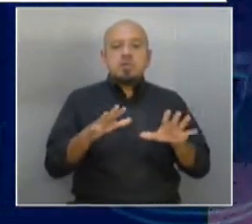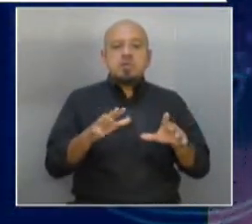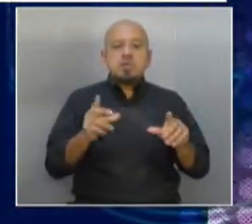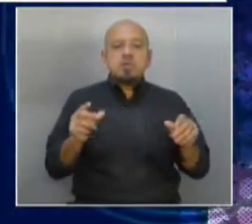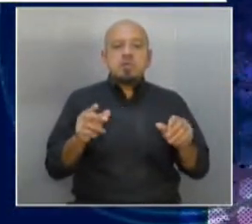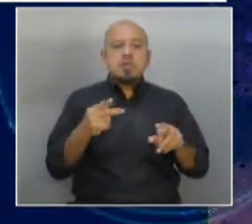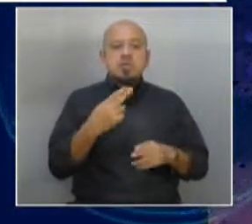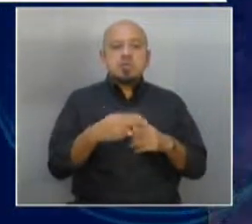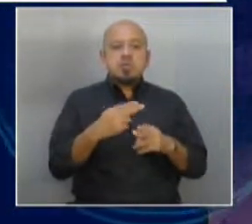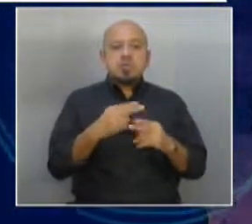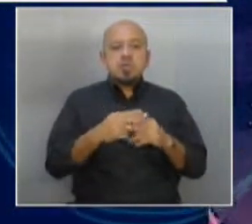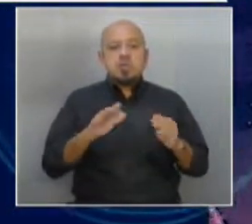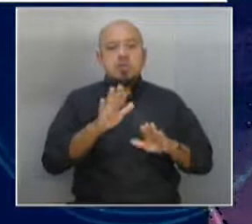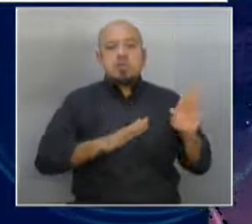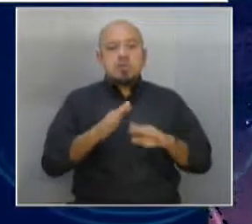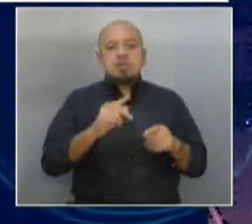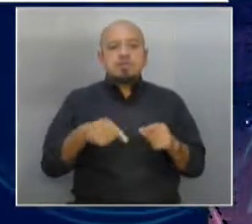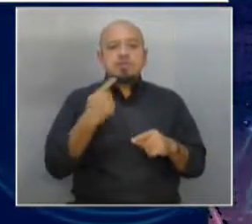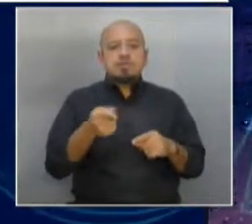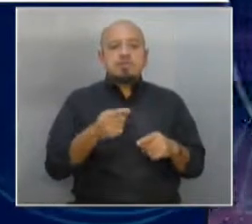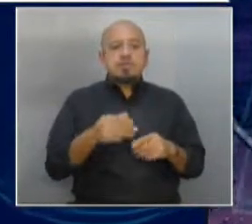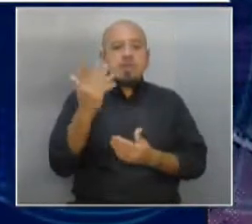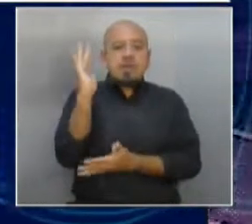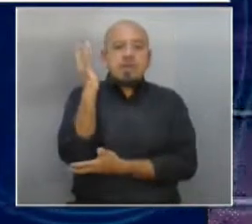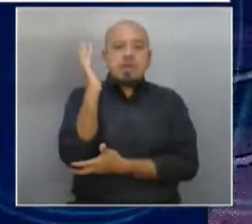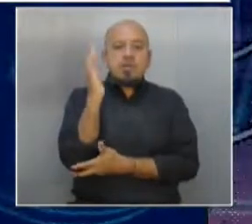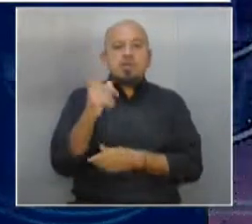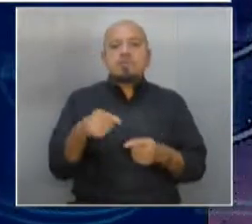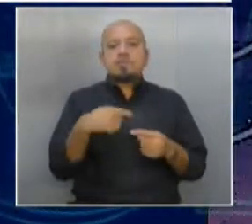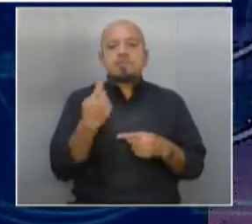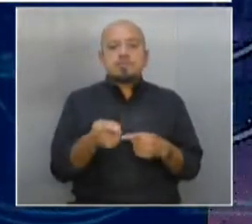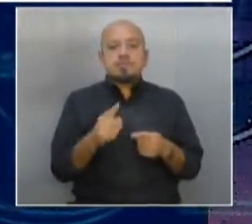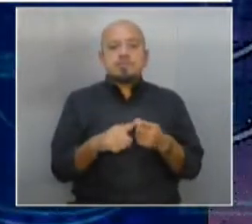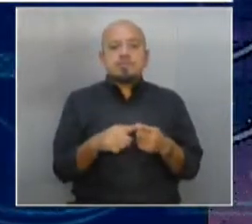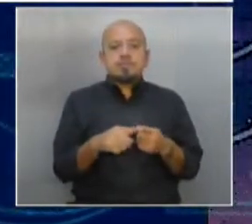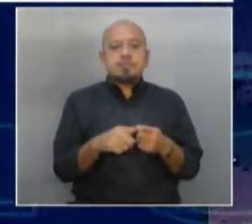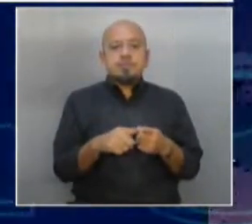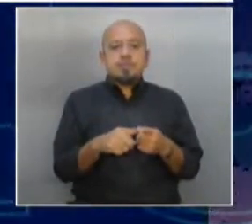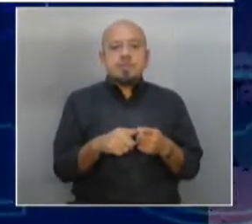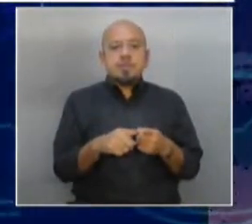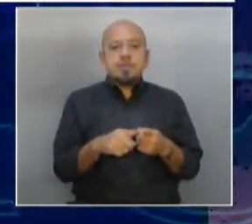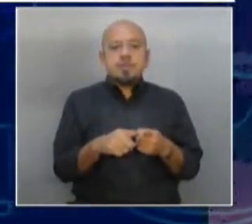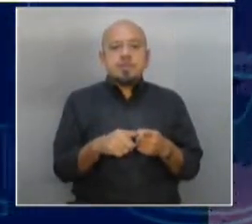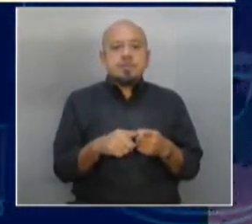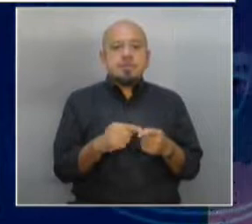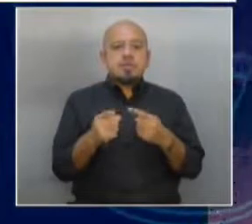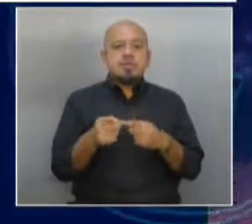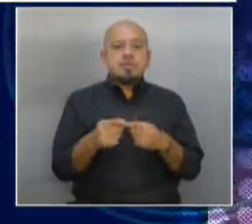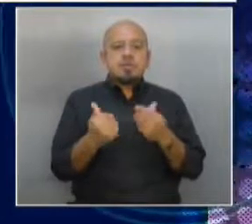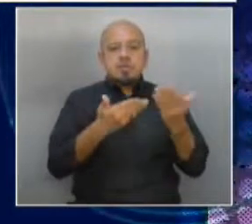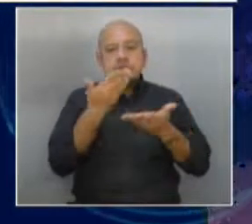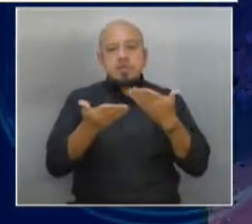Reparación, y otra que se llama El Árbol, algunas mini coautorías que surgieron también de las clases de